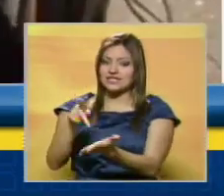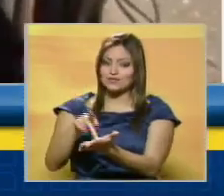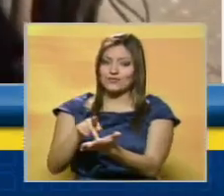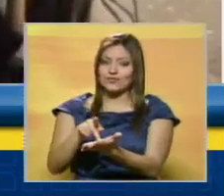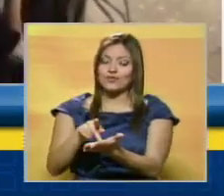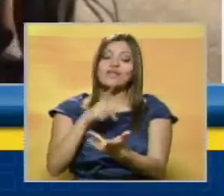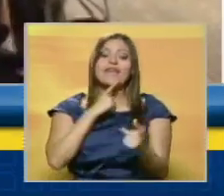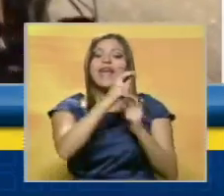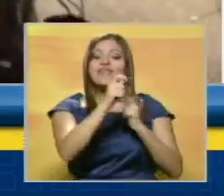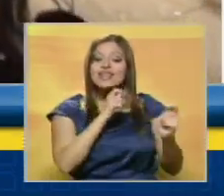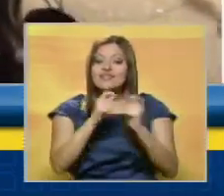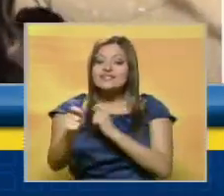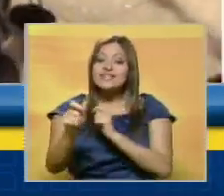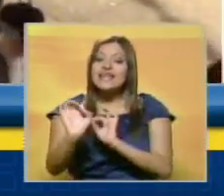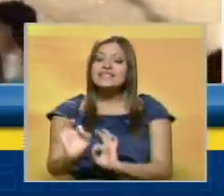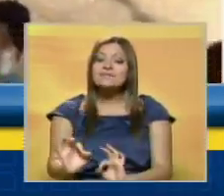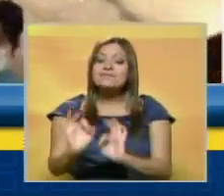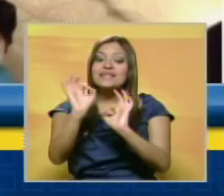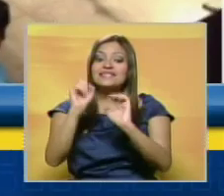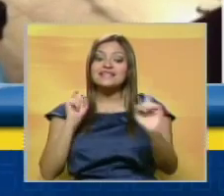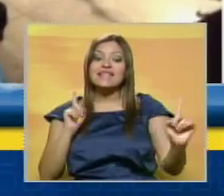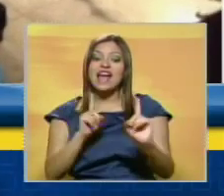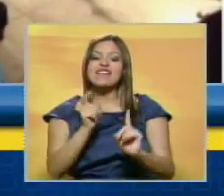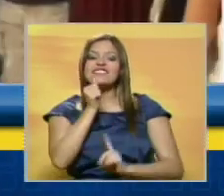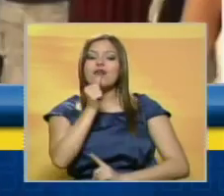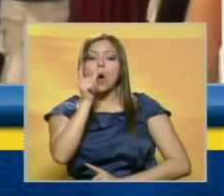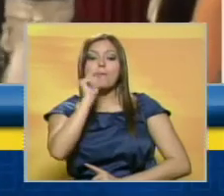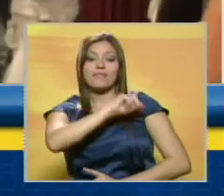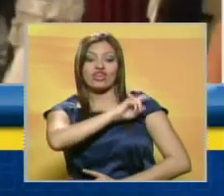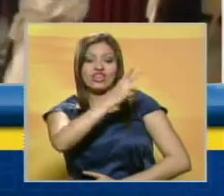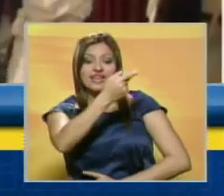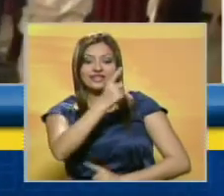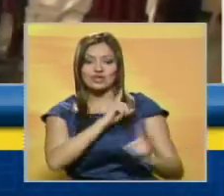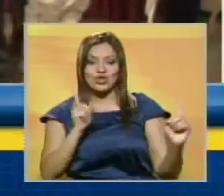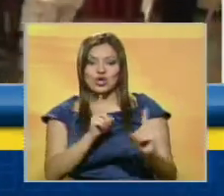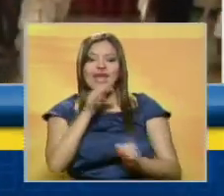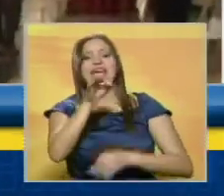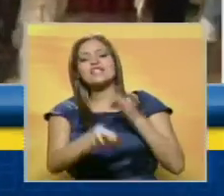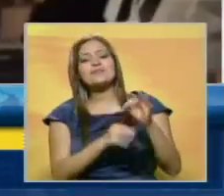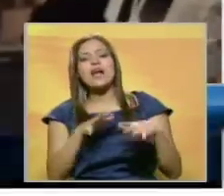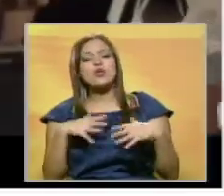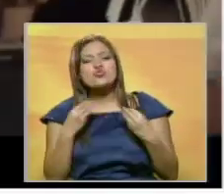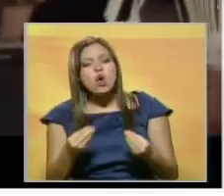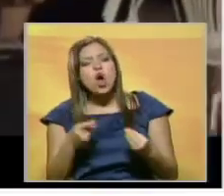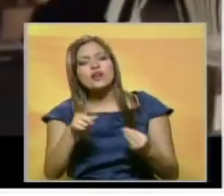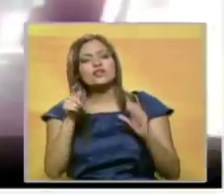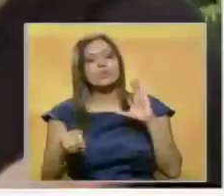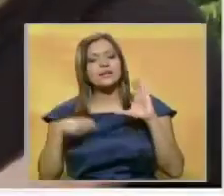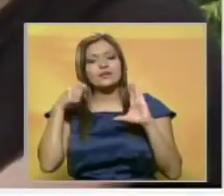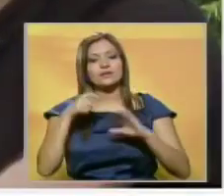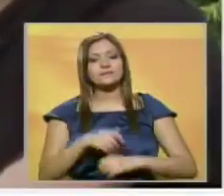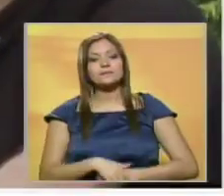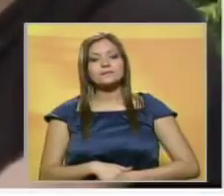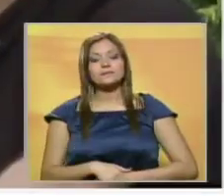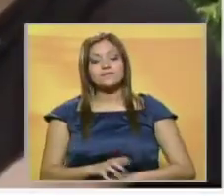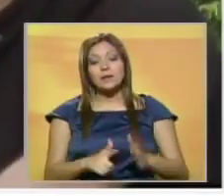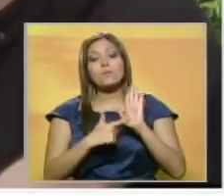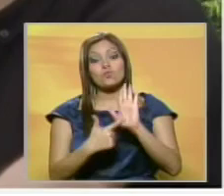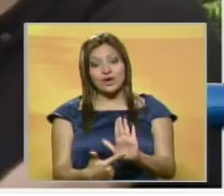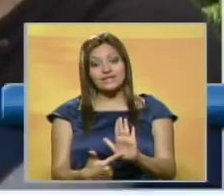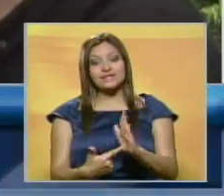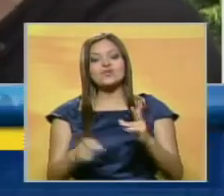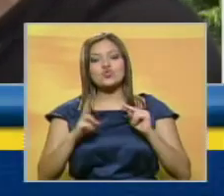y entrevistó en exclusiva al director Miguel Ferrari, quien nos habló de la esencia de esta película. Mostrar a